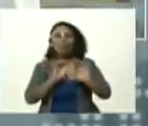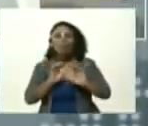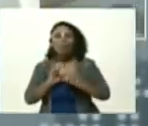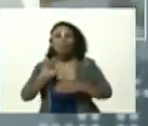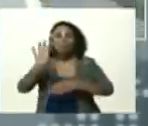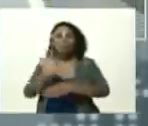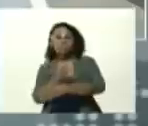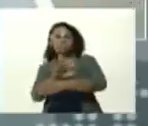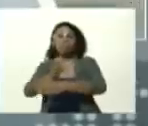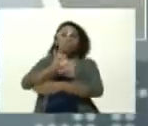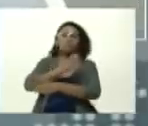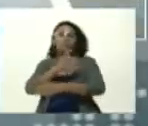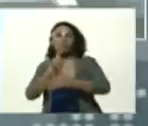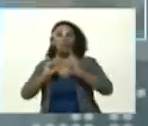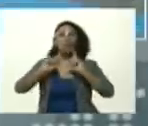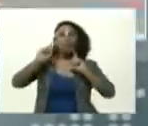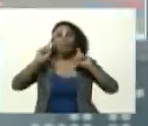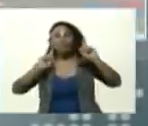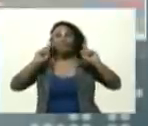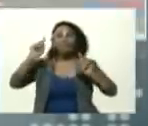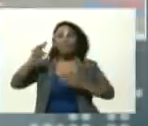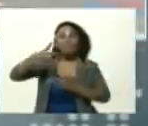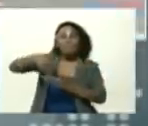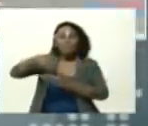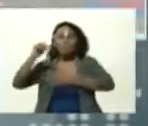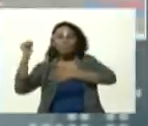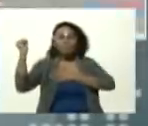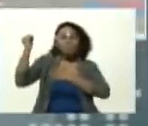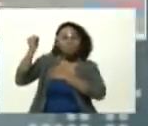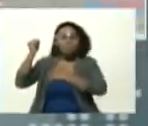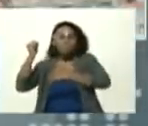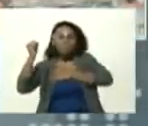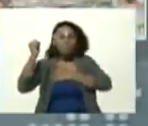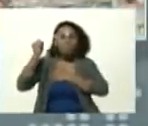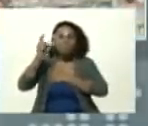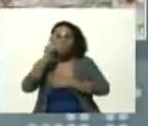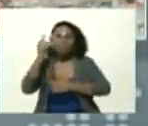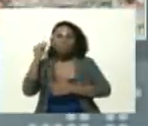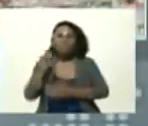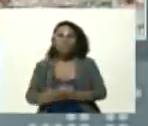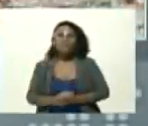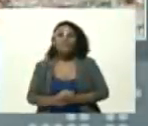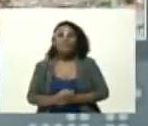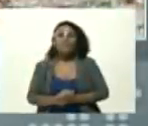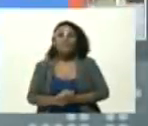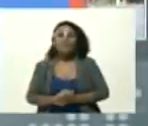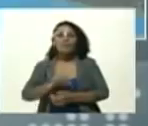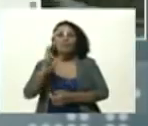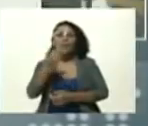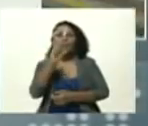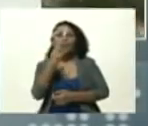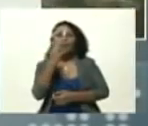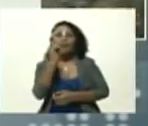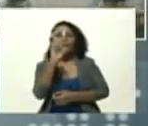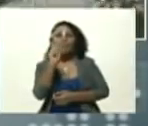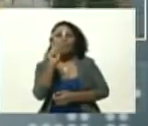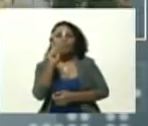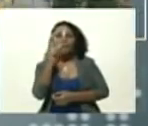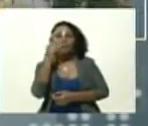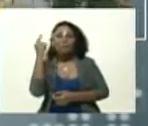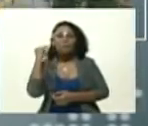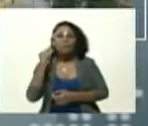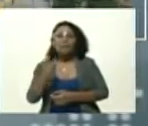cantarines, músicos, bailadores, bailadoras, los guaros y las guaras. Mira,